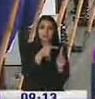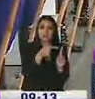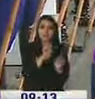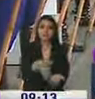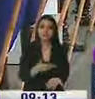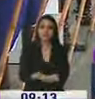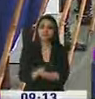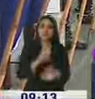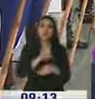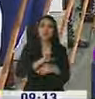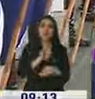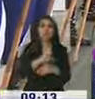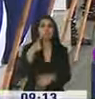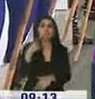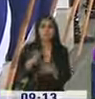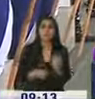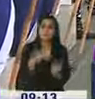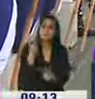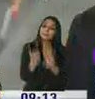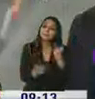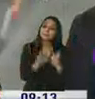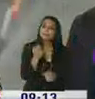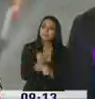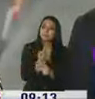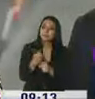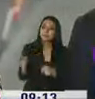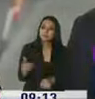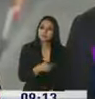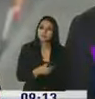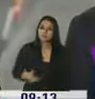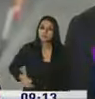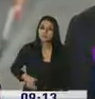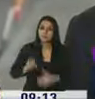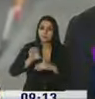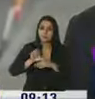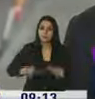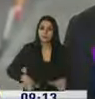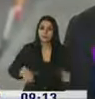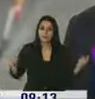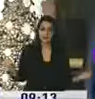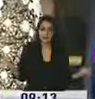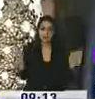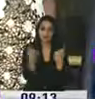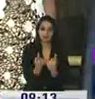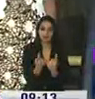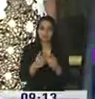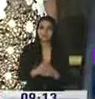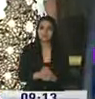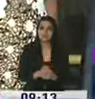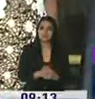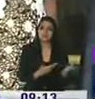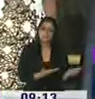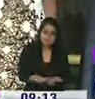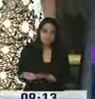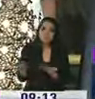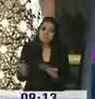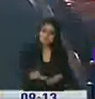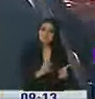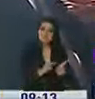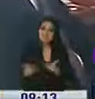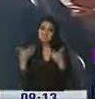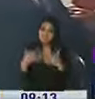Ecuador para mantener una visita de trabajo con el mandatario ecuatoriano Lenín Moreno. Tras el protocolo de recibimiento,